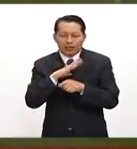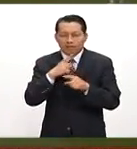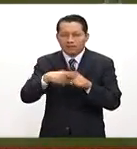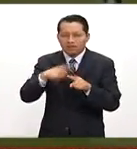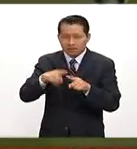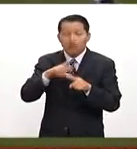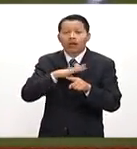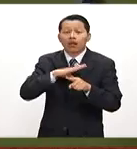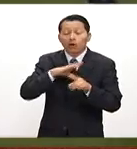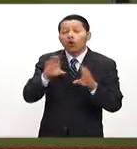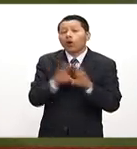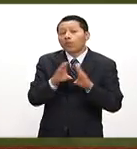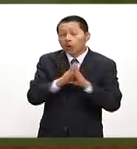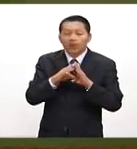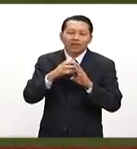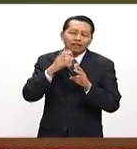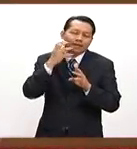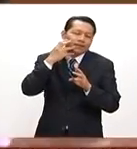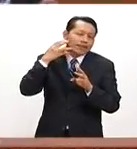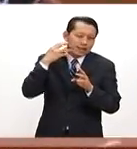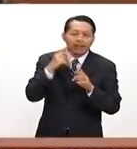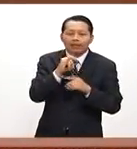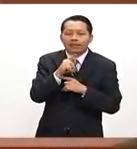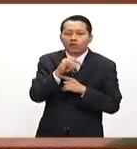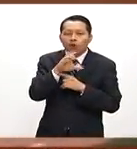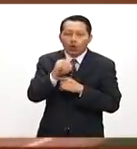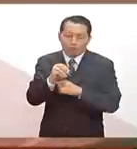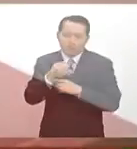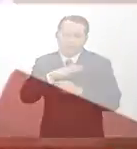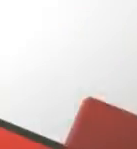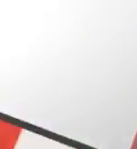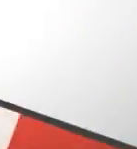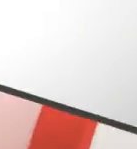blanquea a los Tigres de Detroit en las Grandes Ligas.